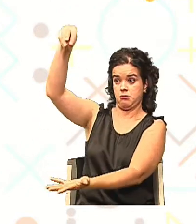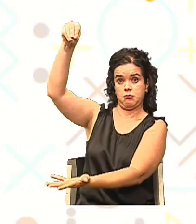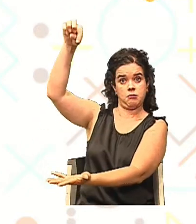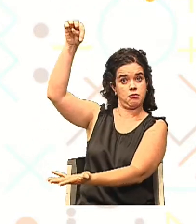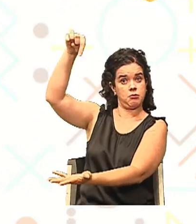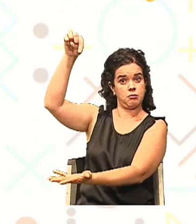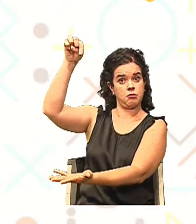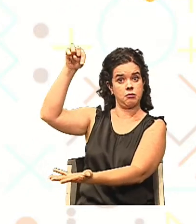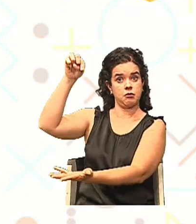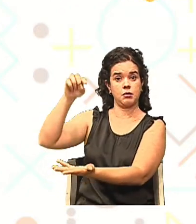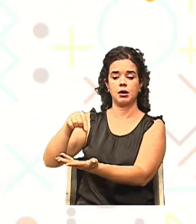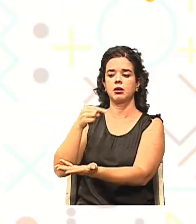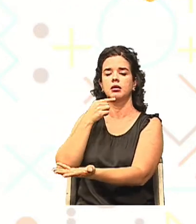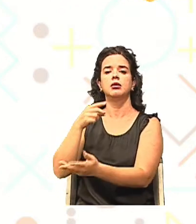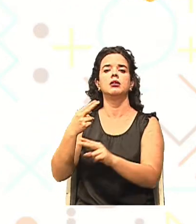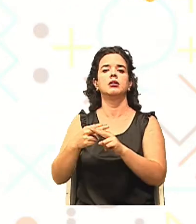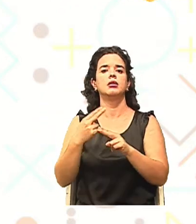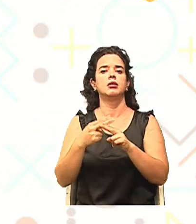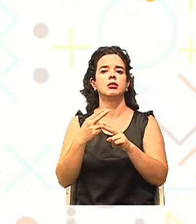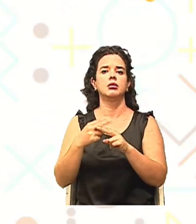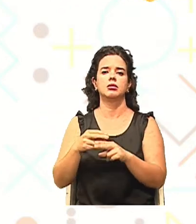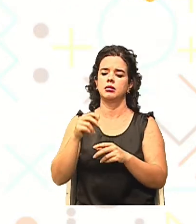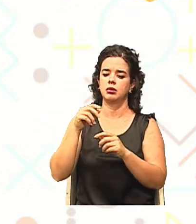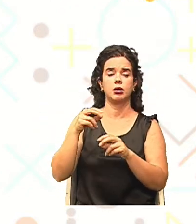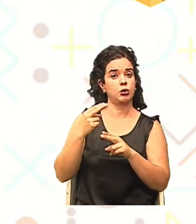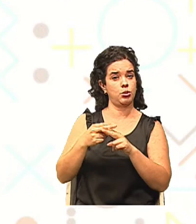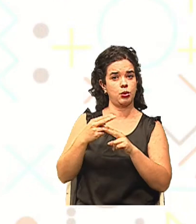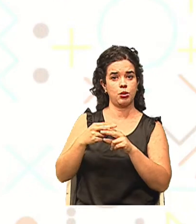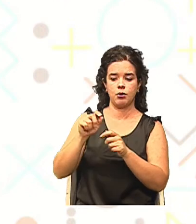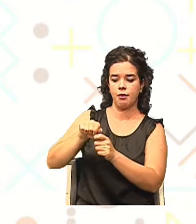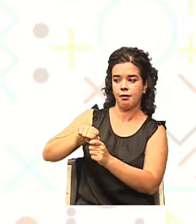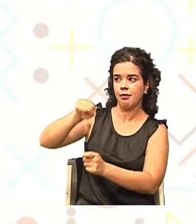fue llamada la Torre de los 300 metros.